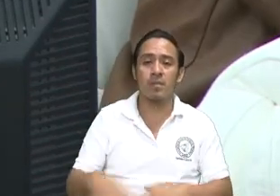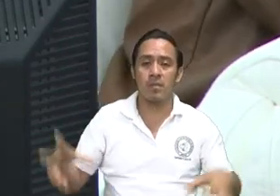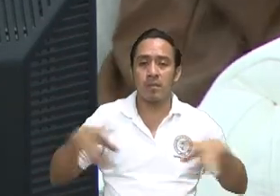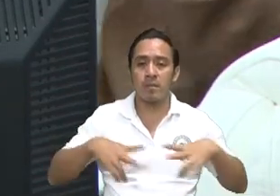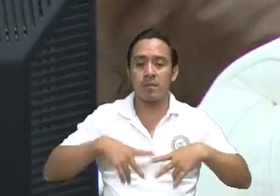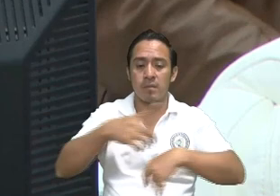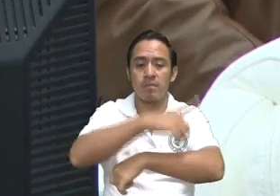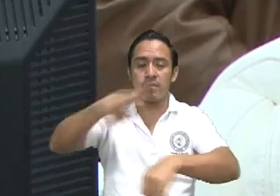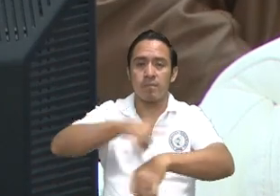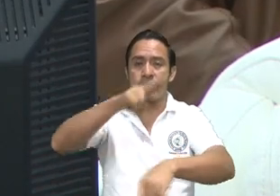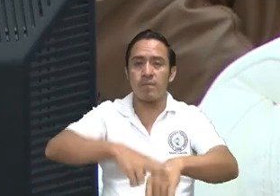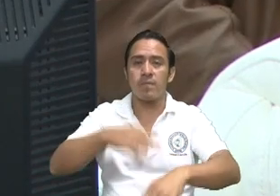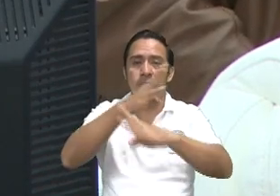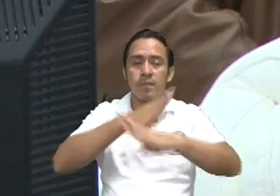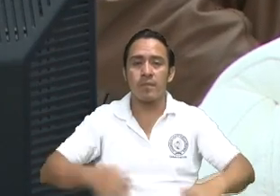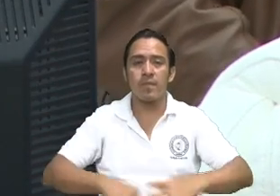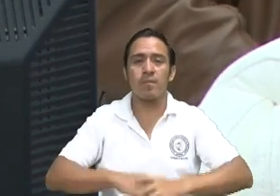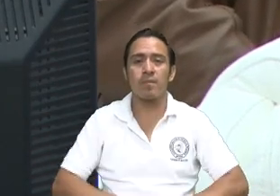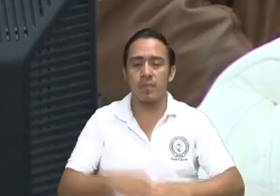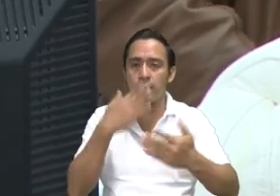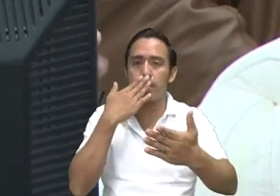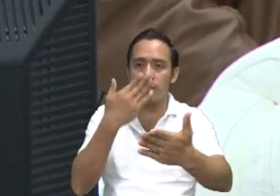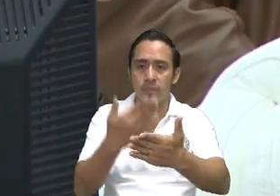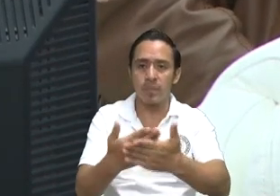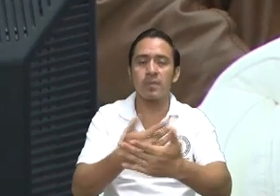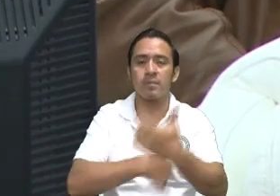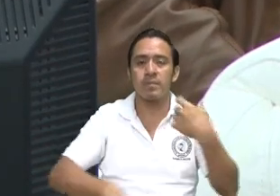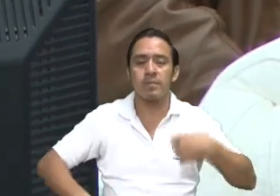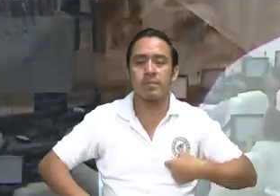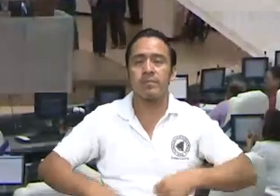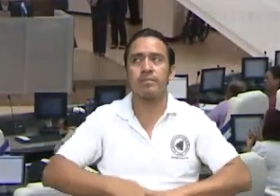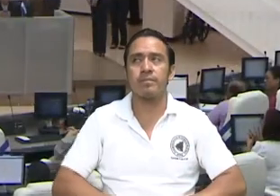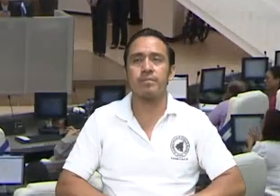de abril, Día Nacional de la Paz! Gracias, querido presidente.